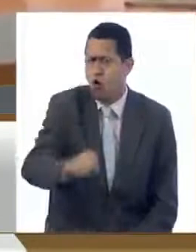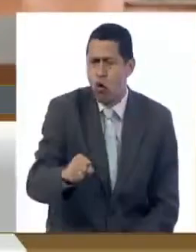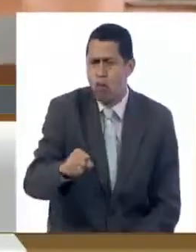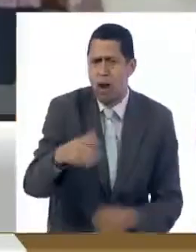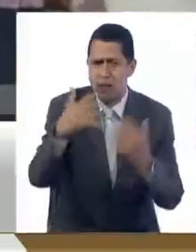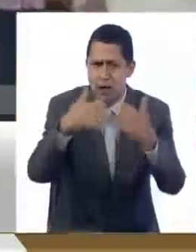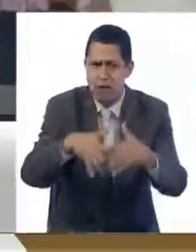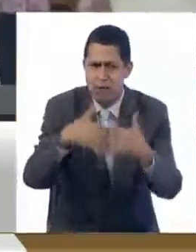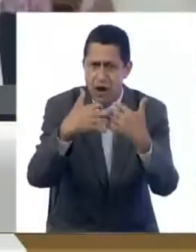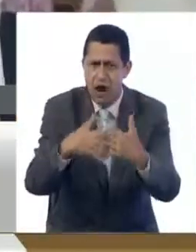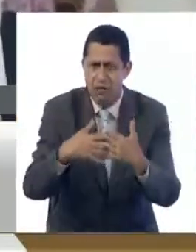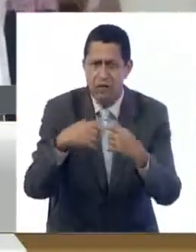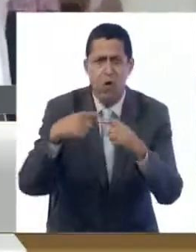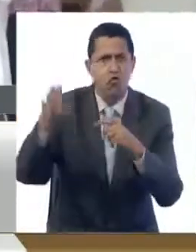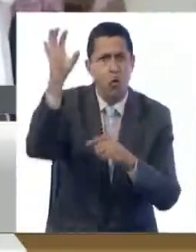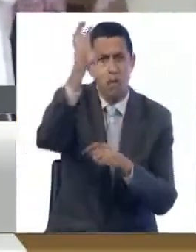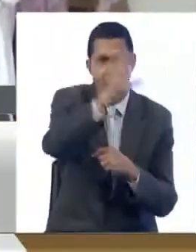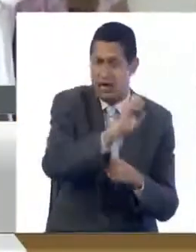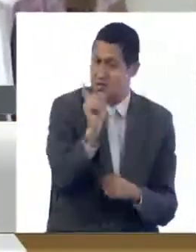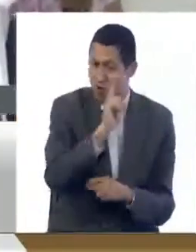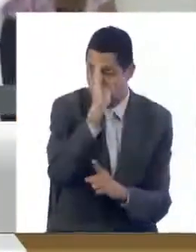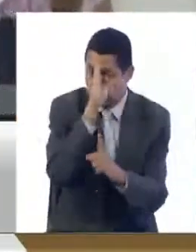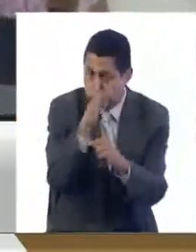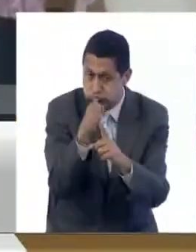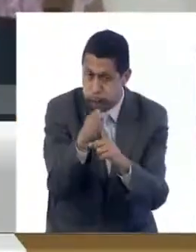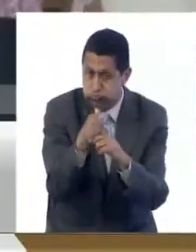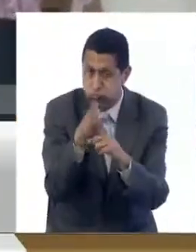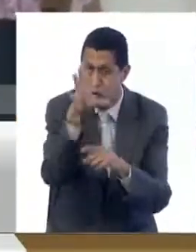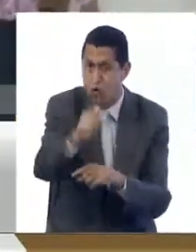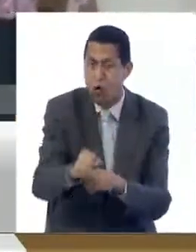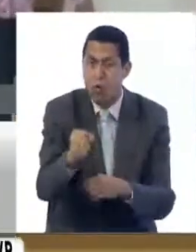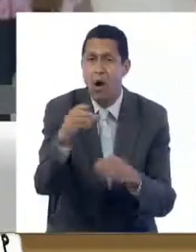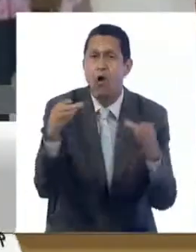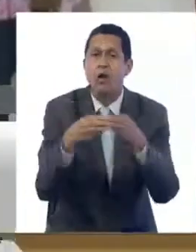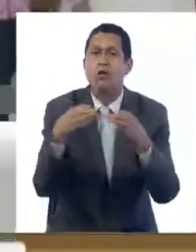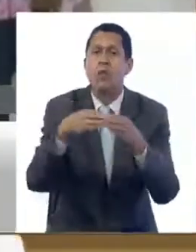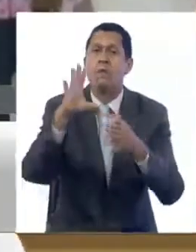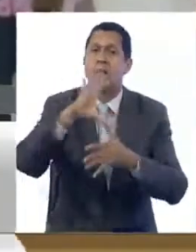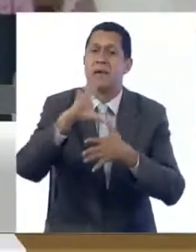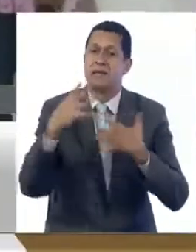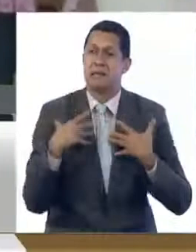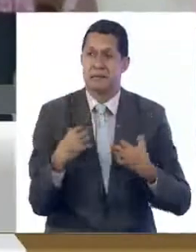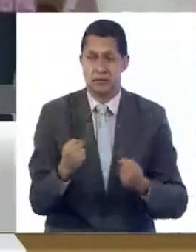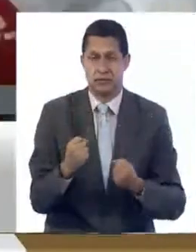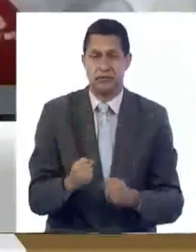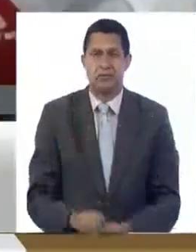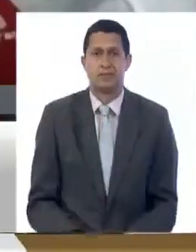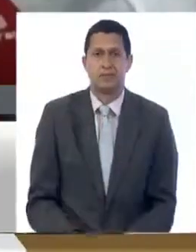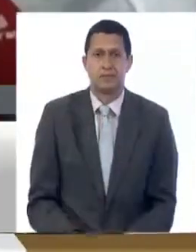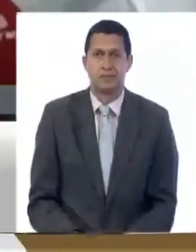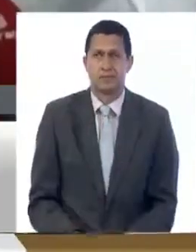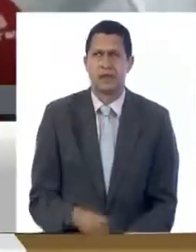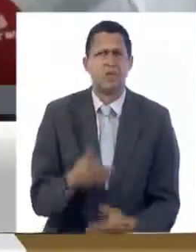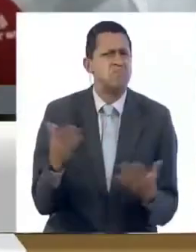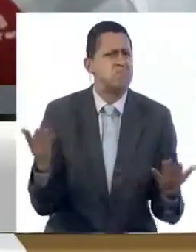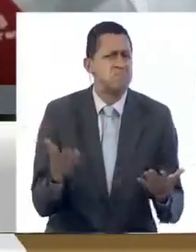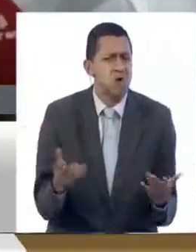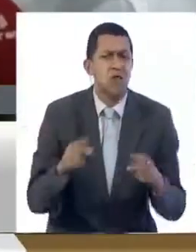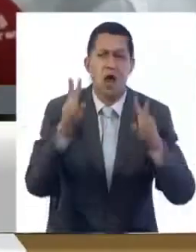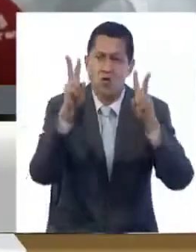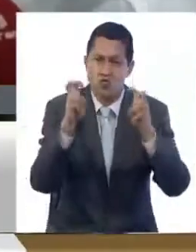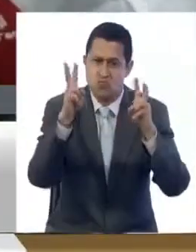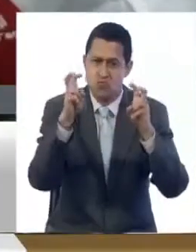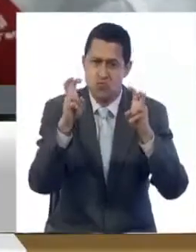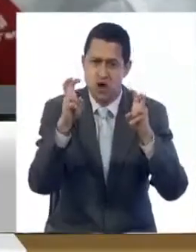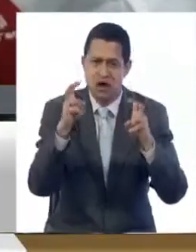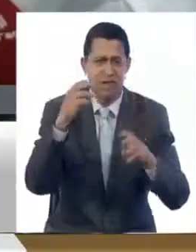través de las transnacionales, sino directamente por medio de la Organización Panamericana de la Salud. Argumentó que esta nueva medida